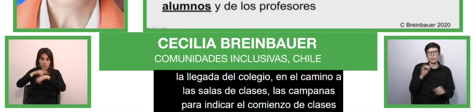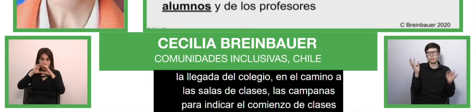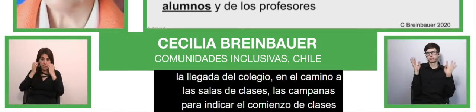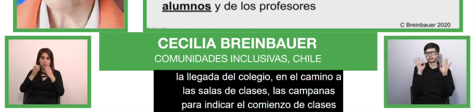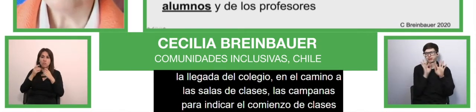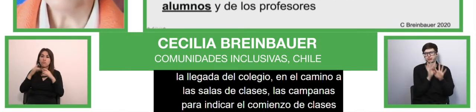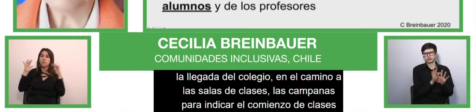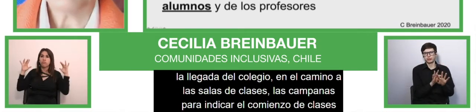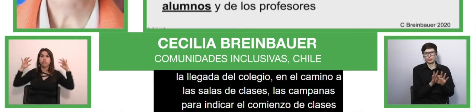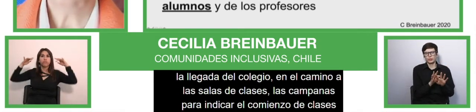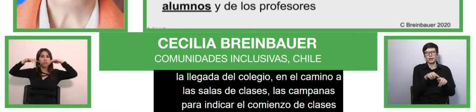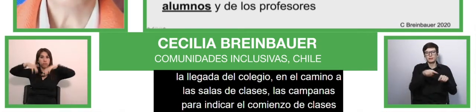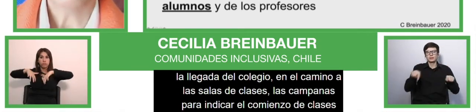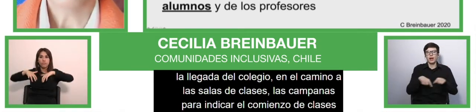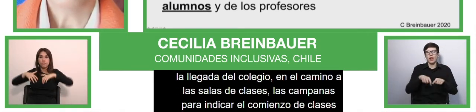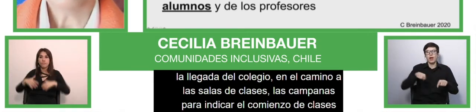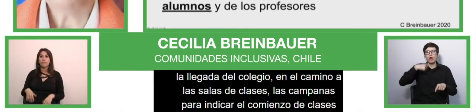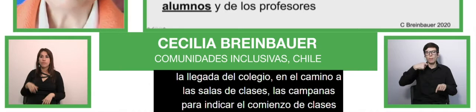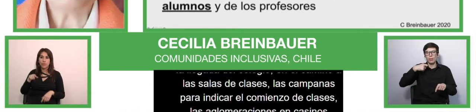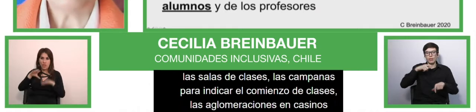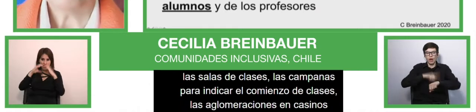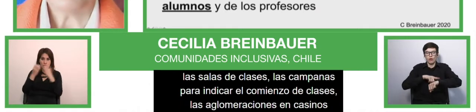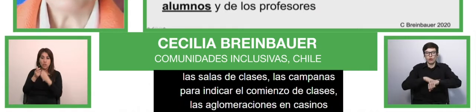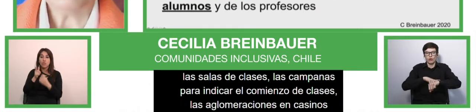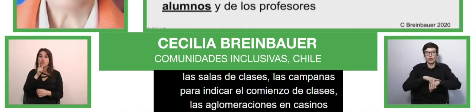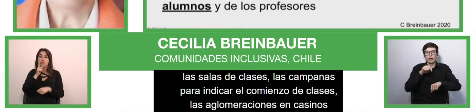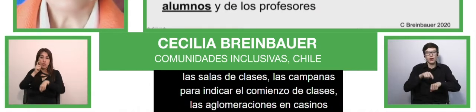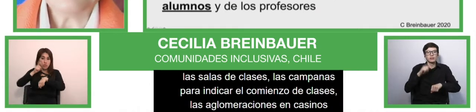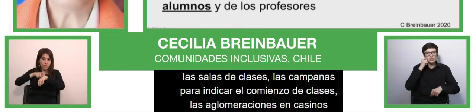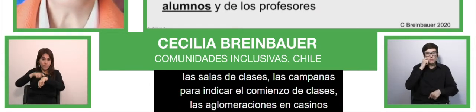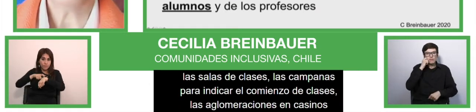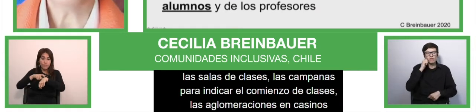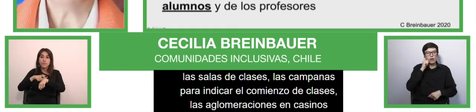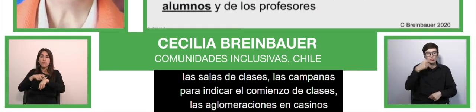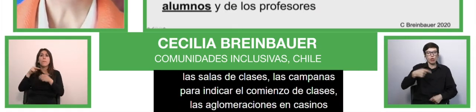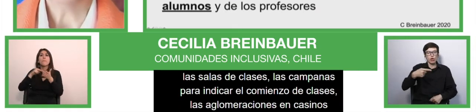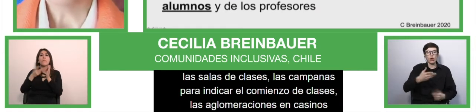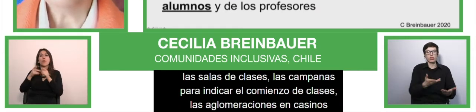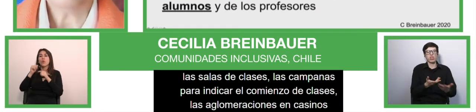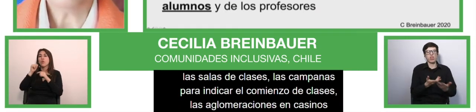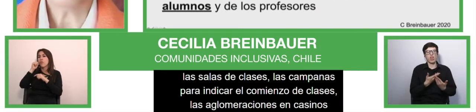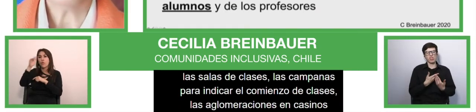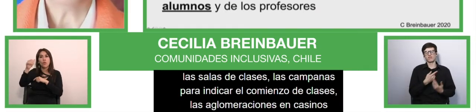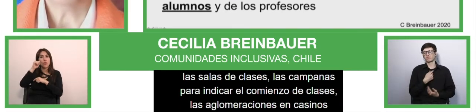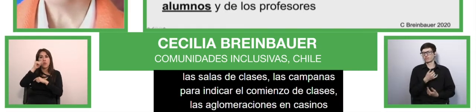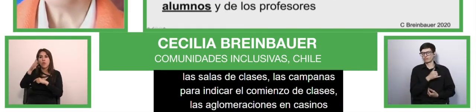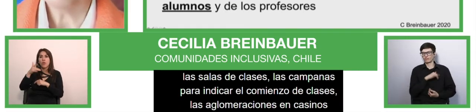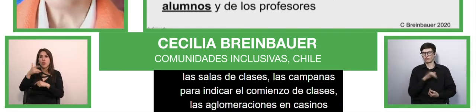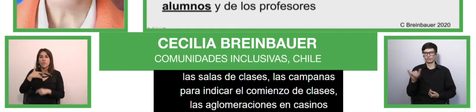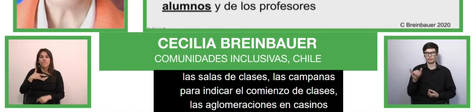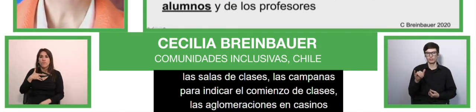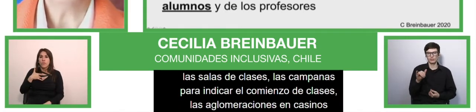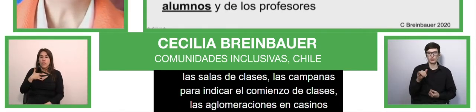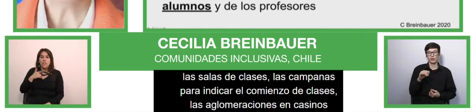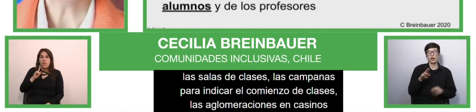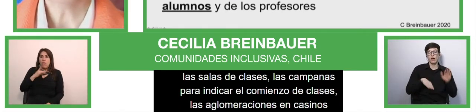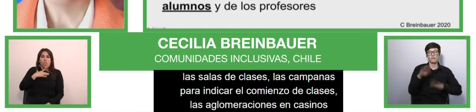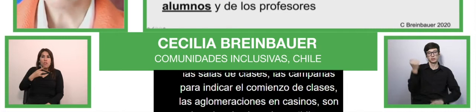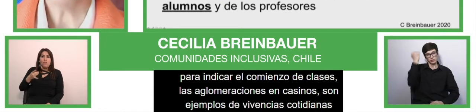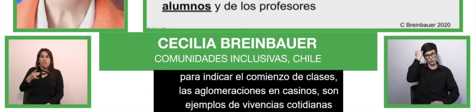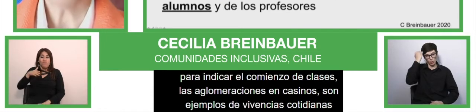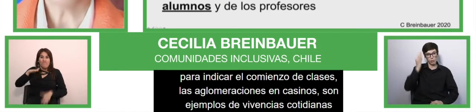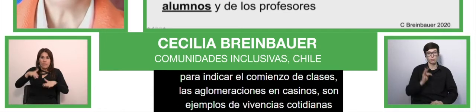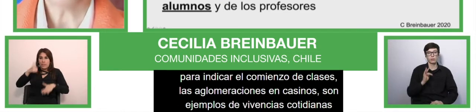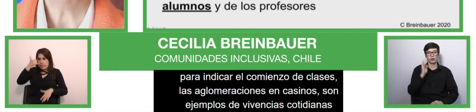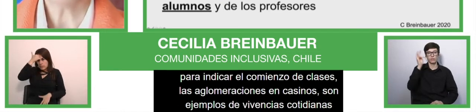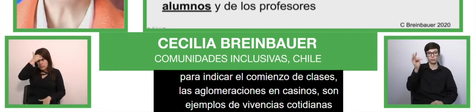son algunos ejemplos de vivencias cotidianas desagradable estresante o incluso traumáticas